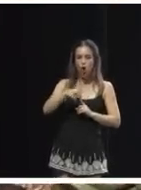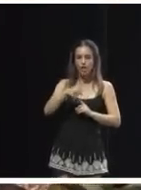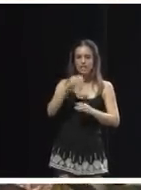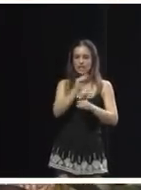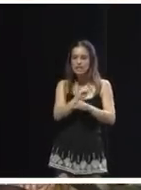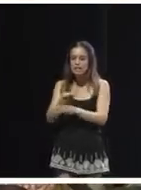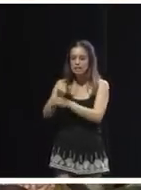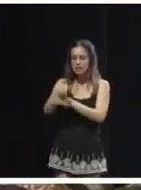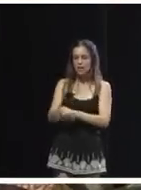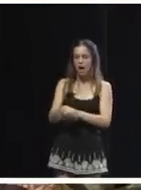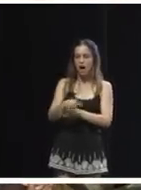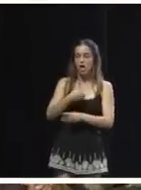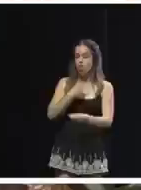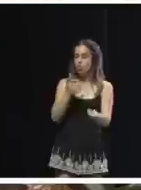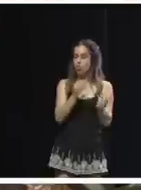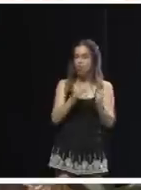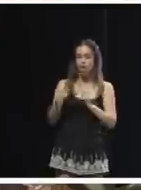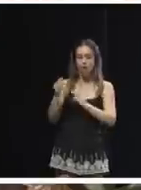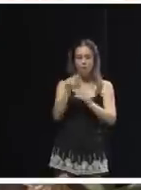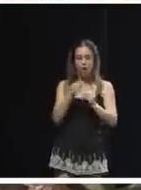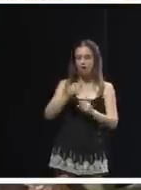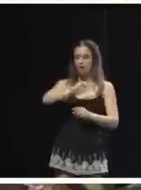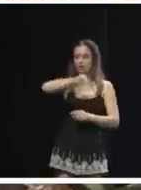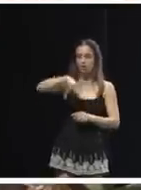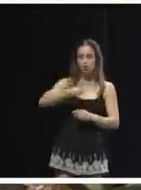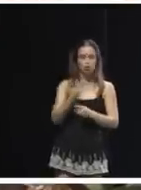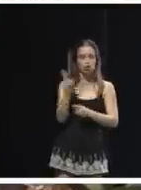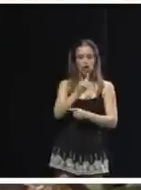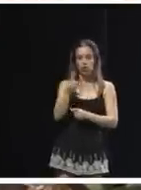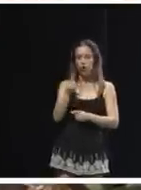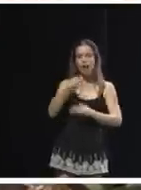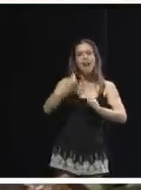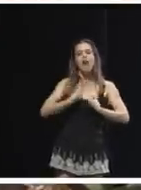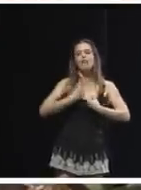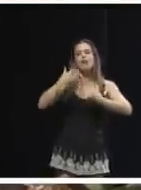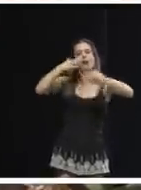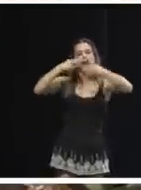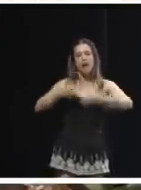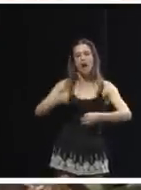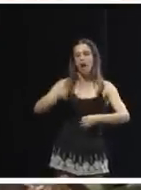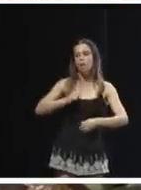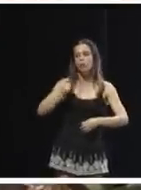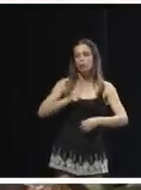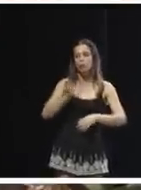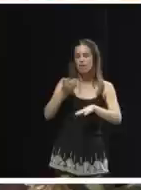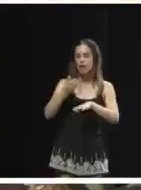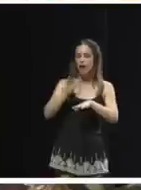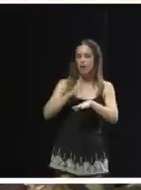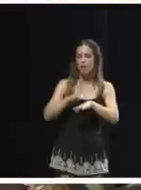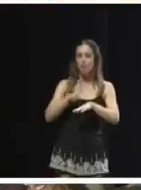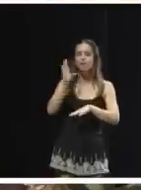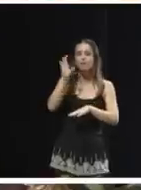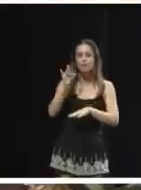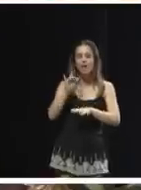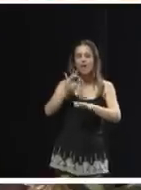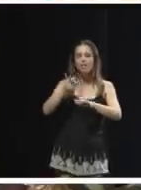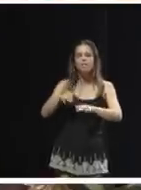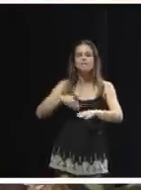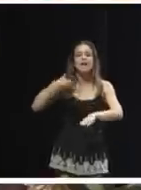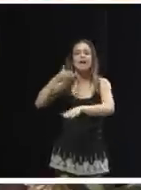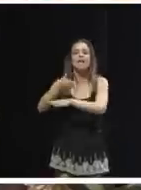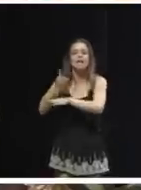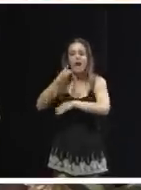debate entre nosotras, es la vida real. Tenemos la oportunidad de sí, de salir a votar